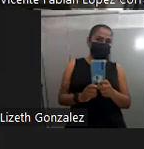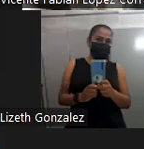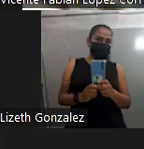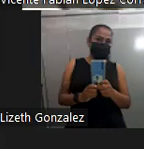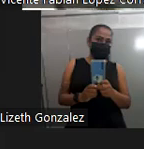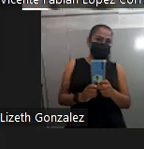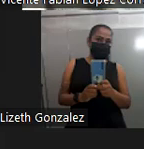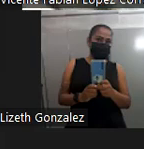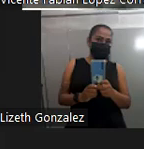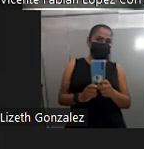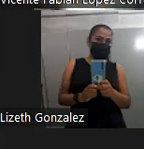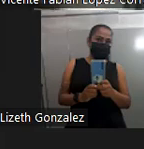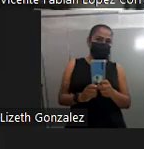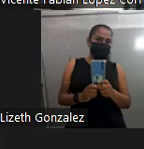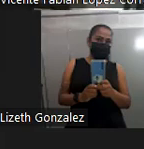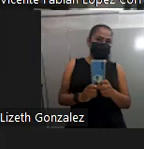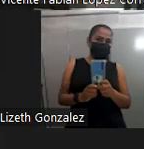y así es